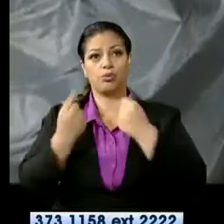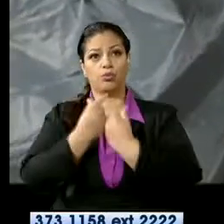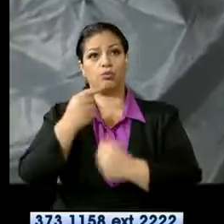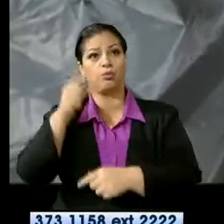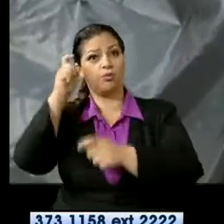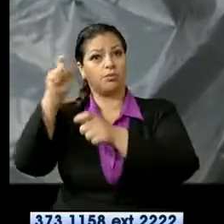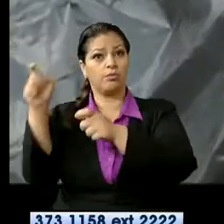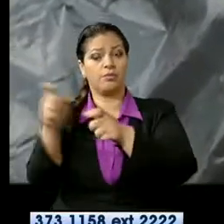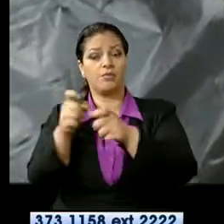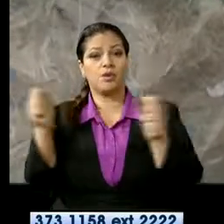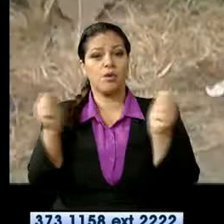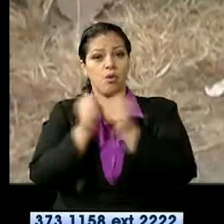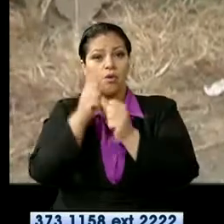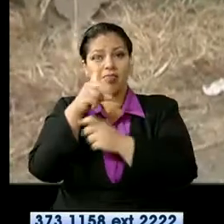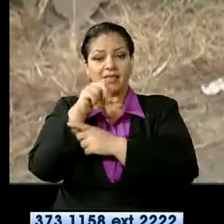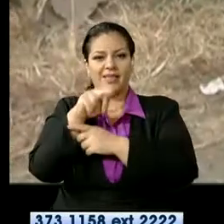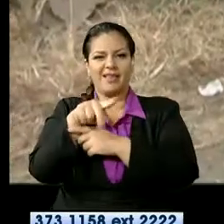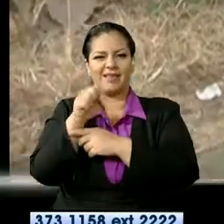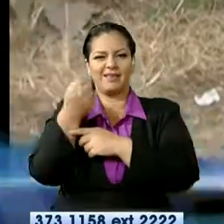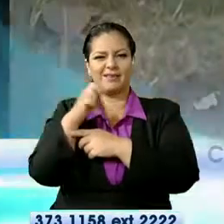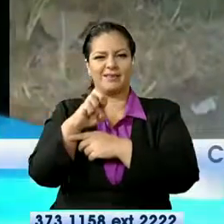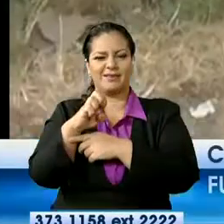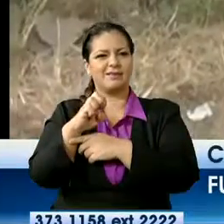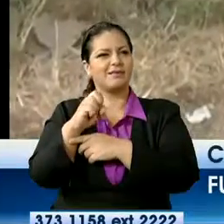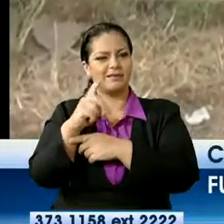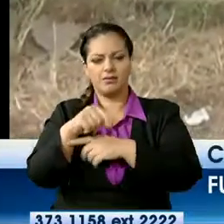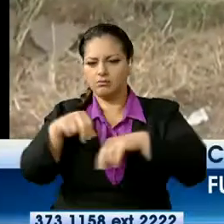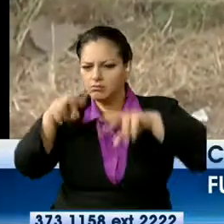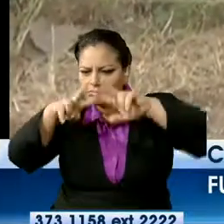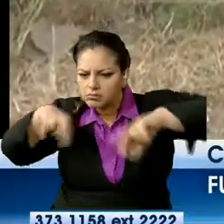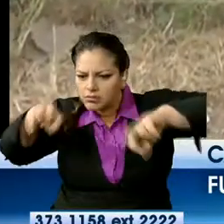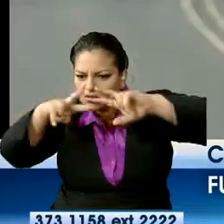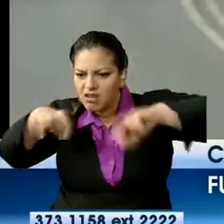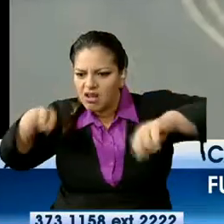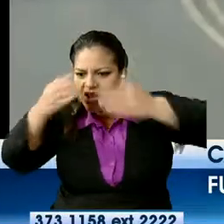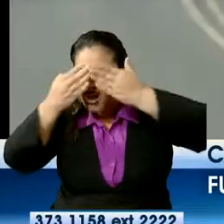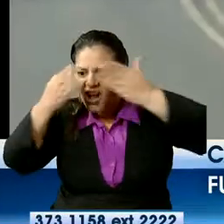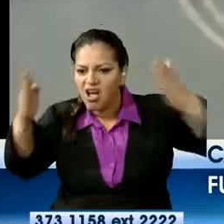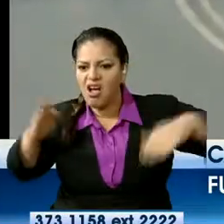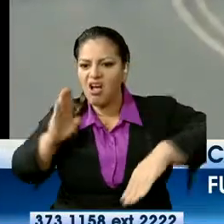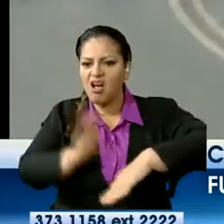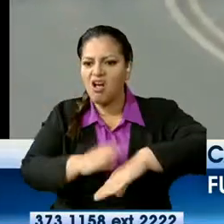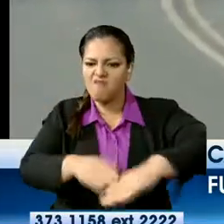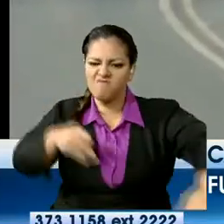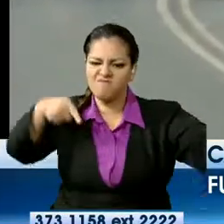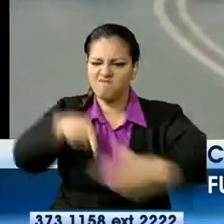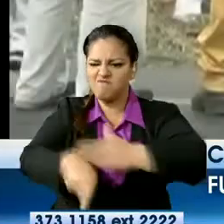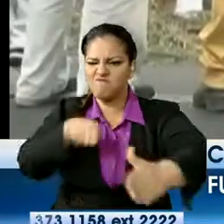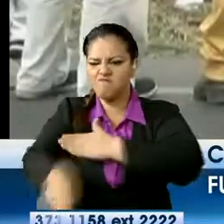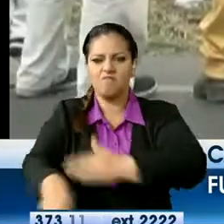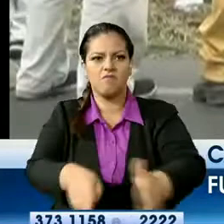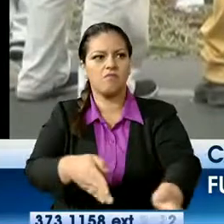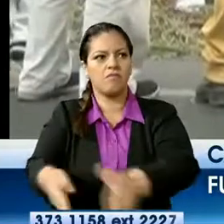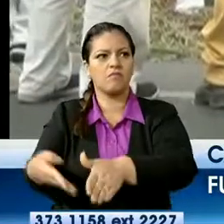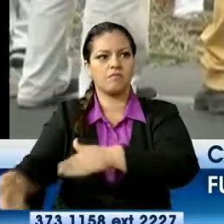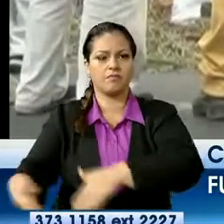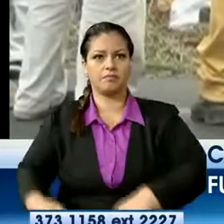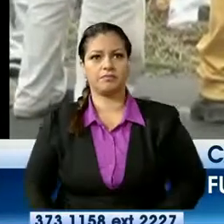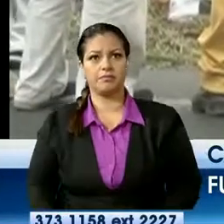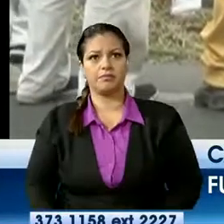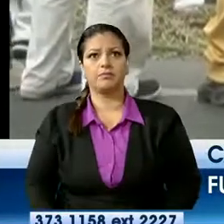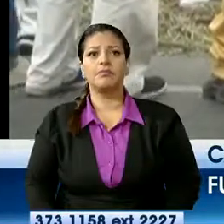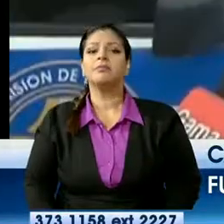En la vía Ventanas Quevedo, ocultos entre la maleza, un reciclador encontró una motocicleta y junto a esta dos